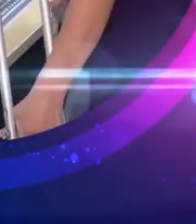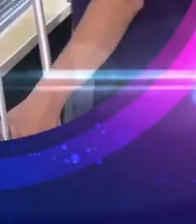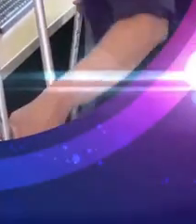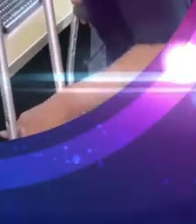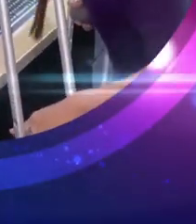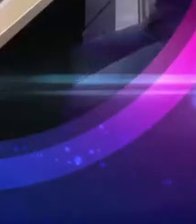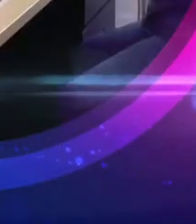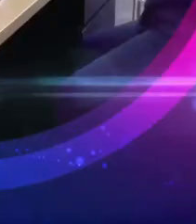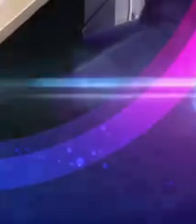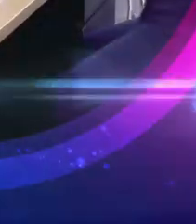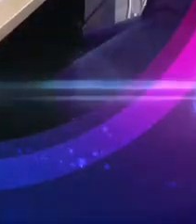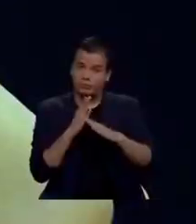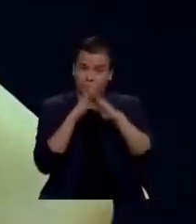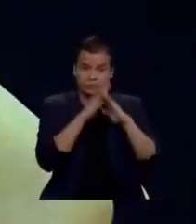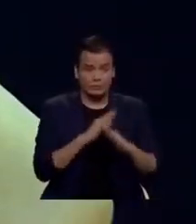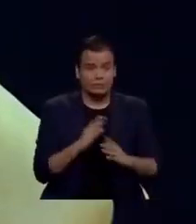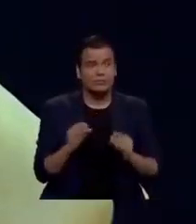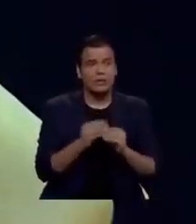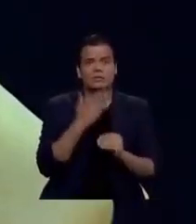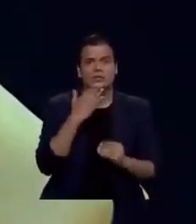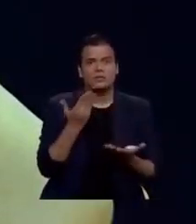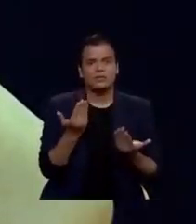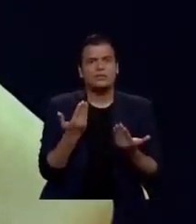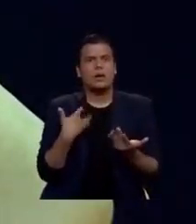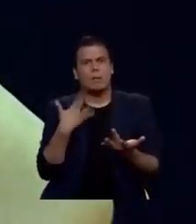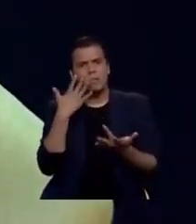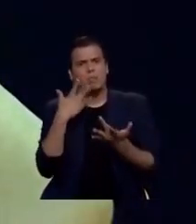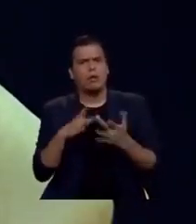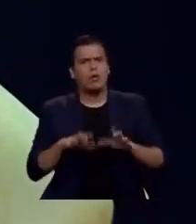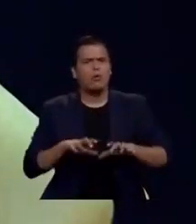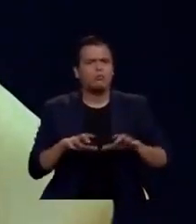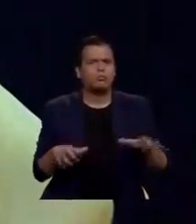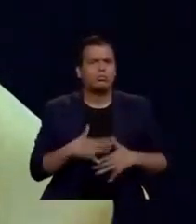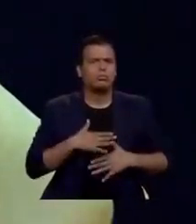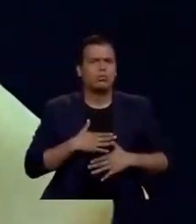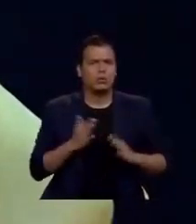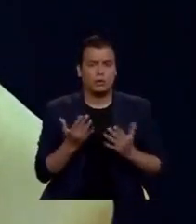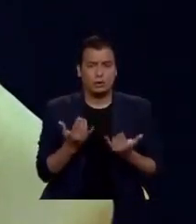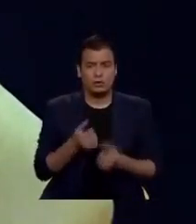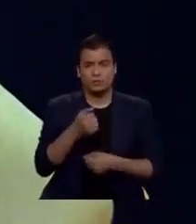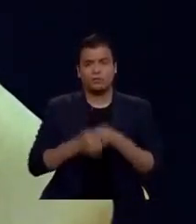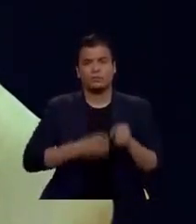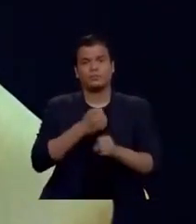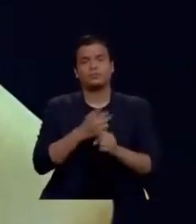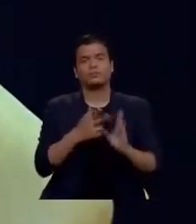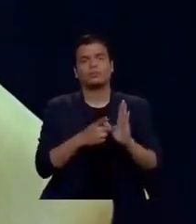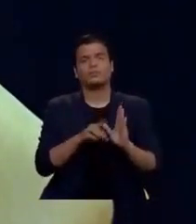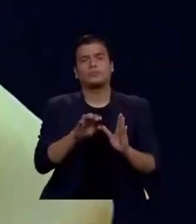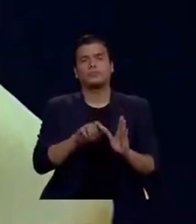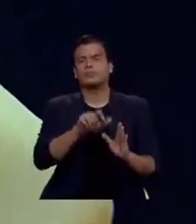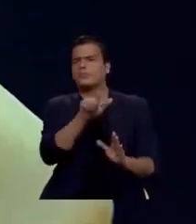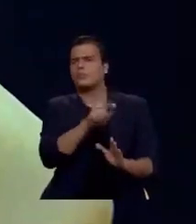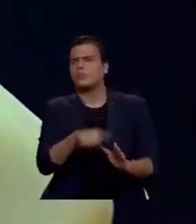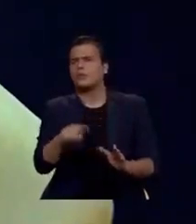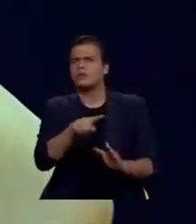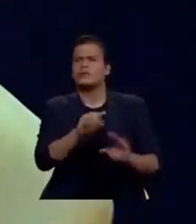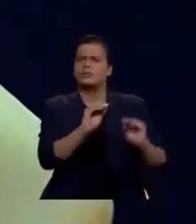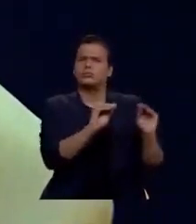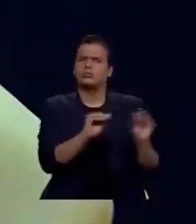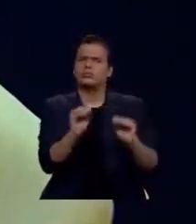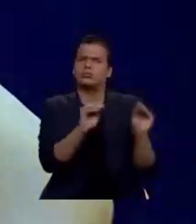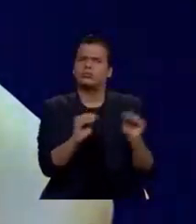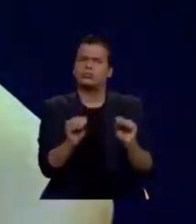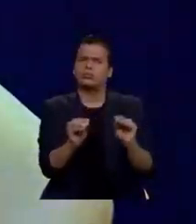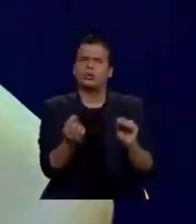sencilla es para cambiar vidas en este año ministra más de un millón de personas hemos beneficiado en nuestros programas